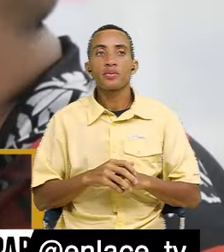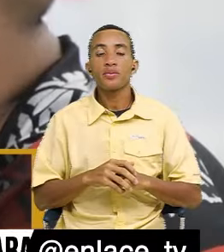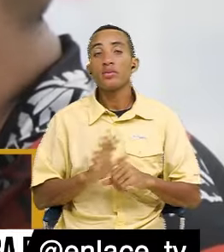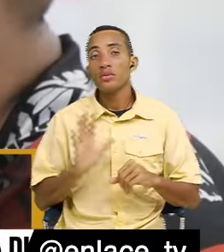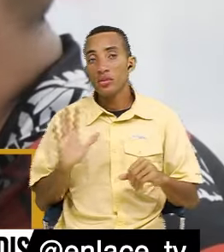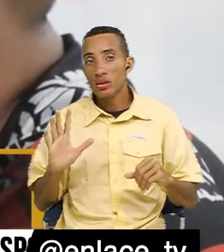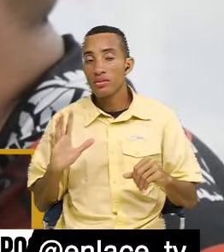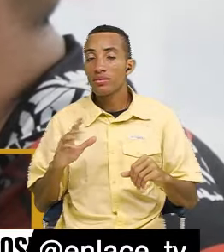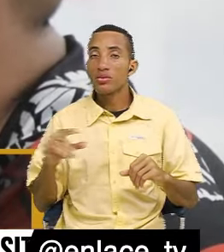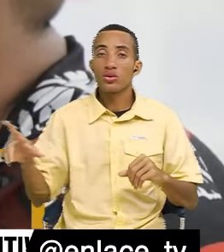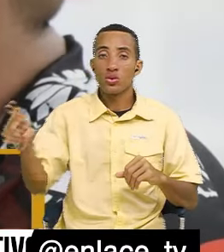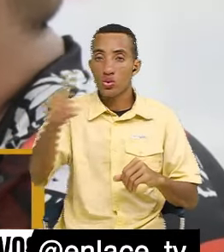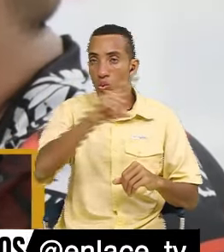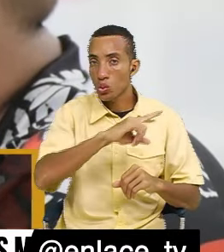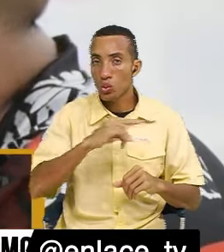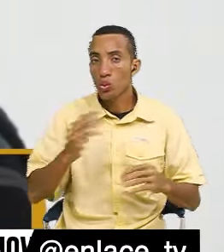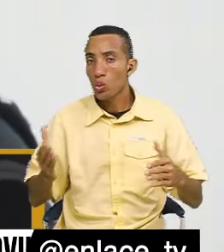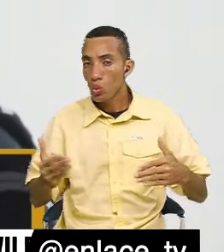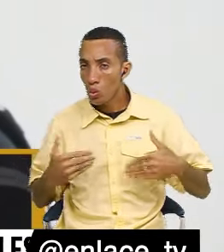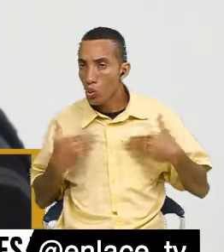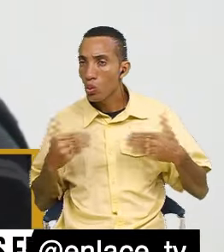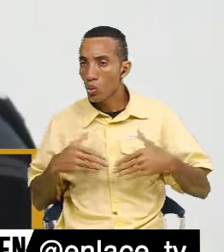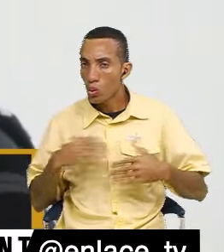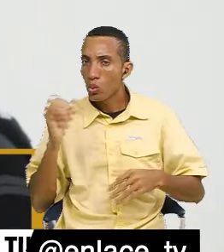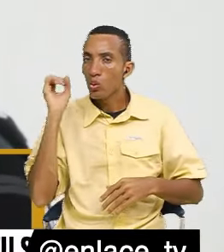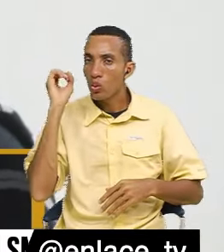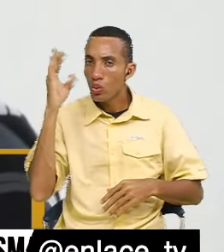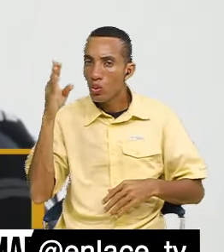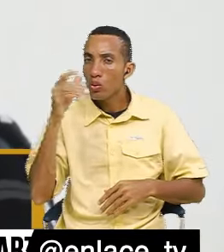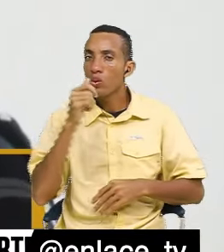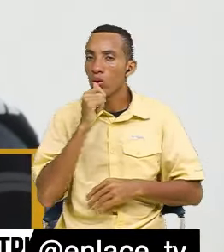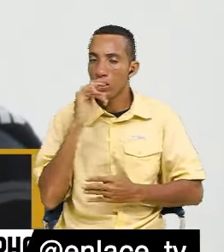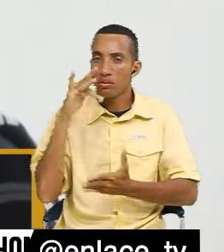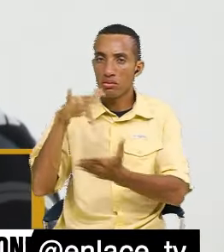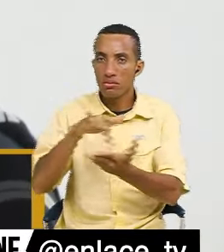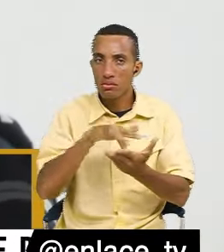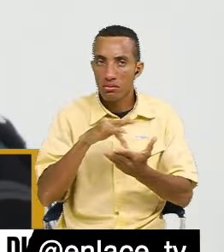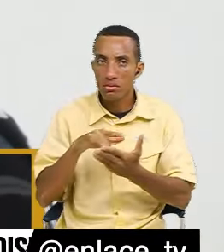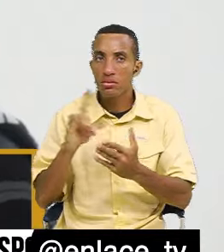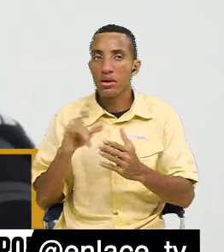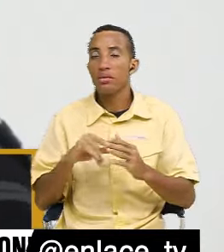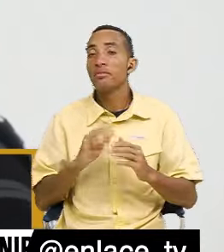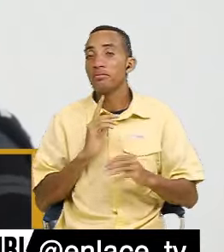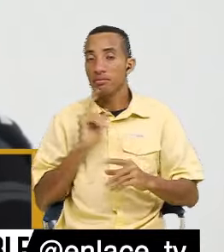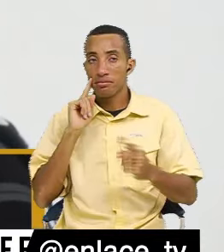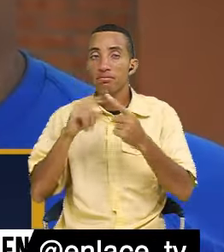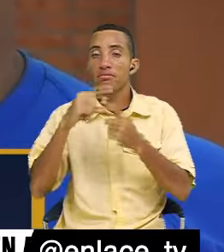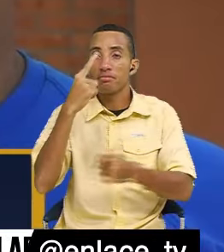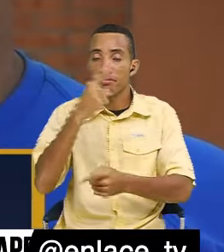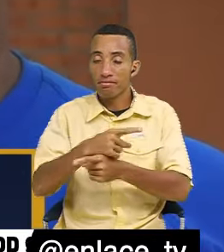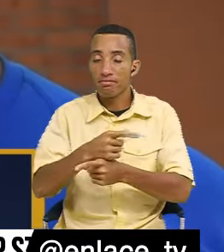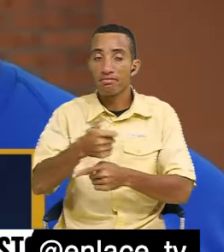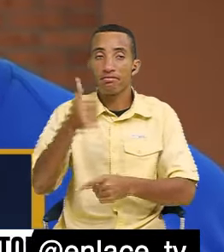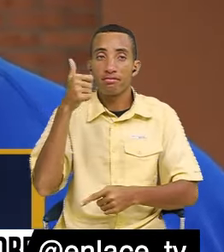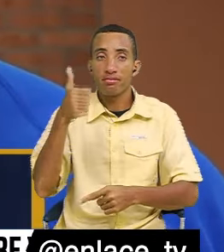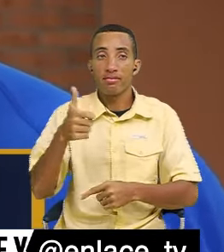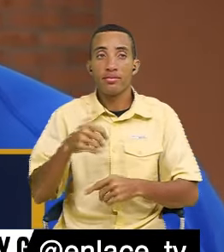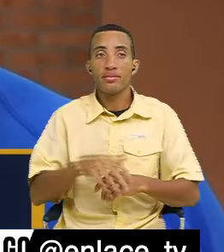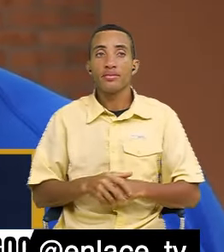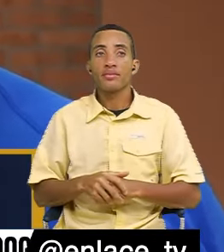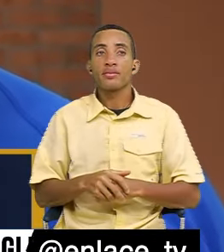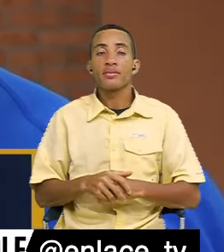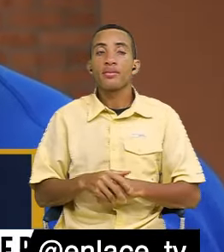buenas reacciones por parte de los grupos en los cuales se participó, se cumplió con las expectativas, se